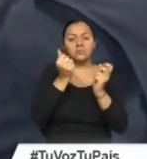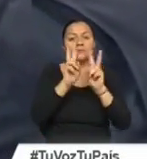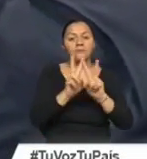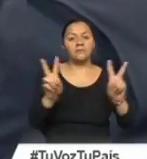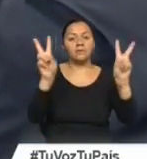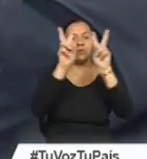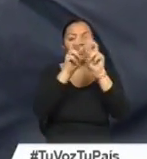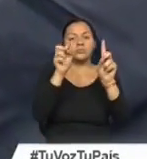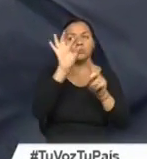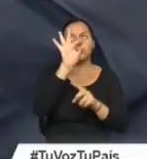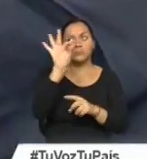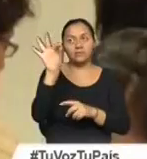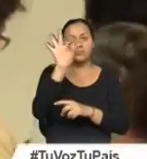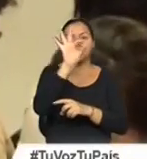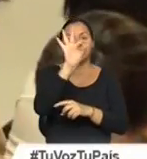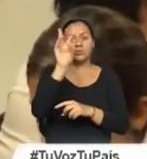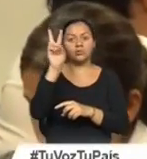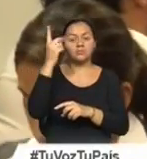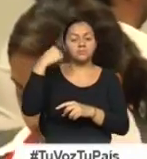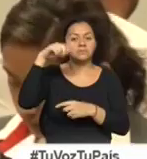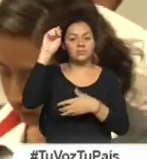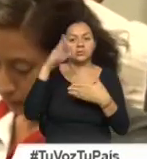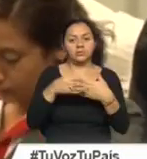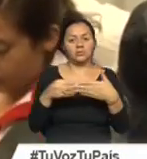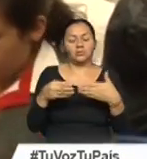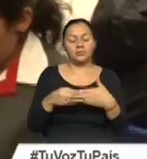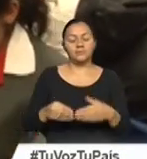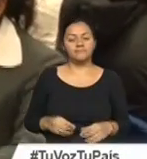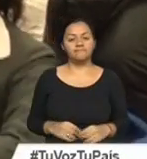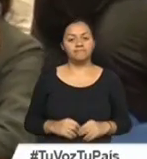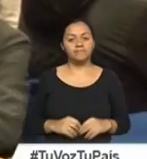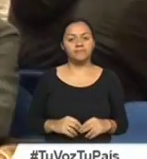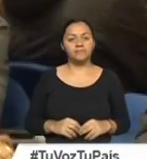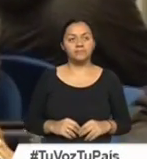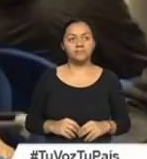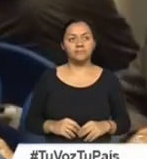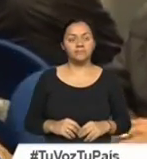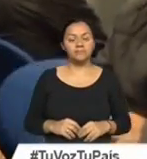992 millones de dólares. Caterine Morejón, Noticiero Ciudadano.